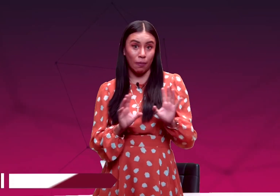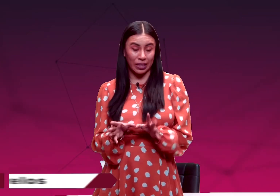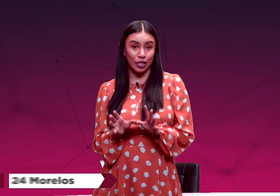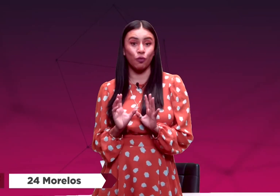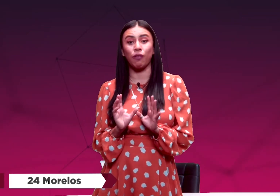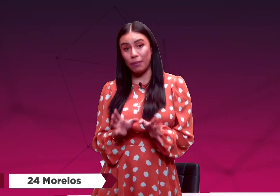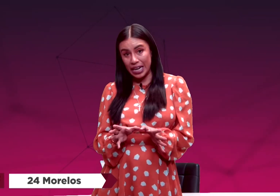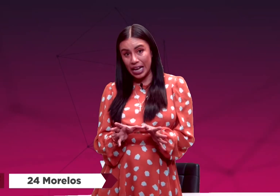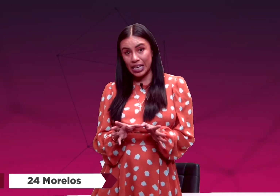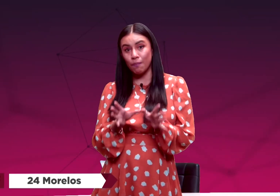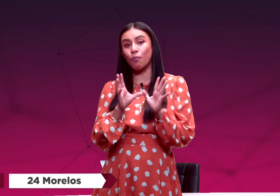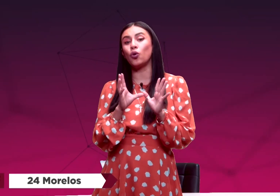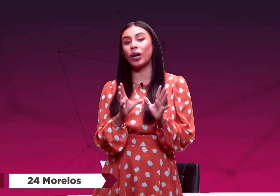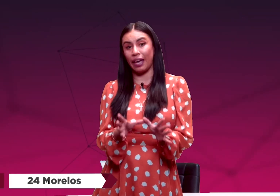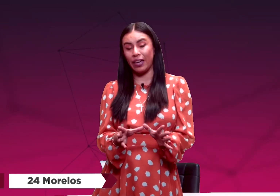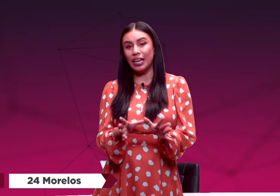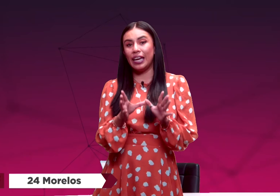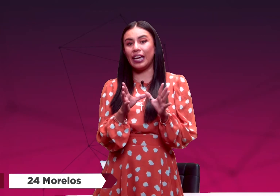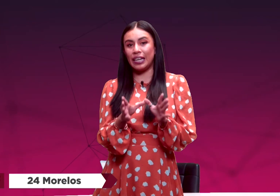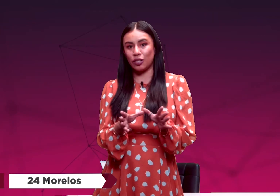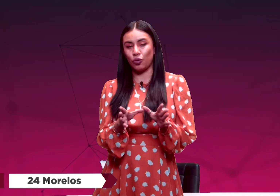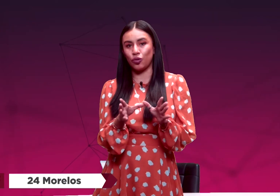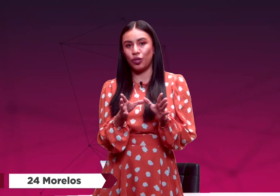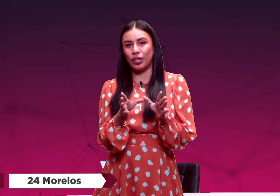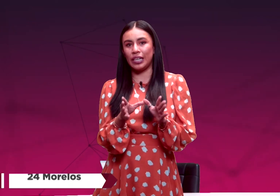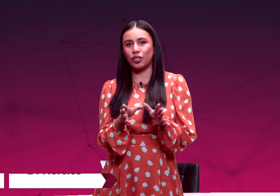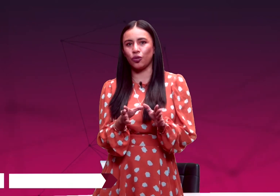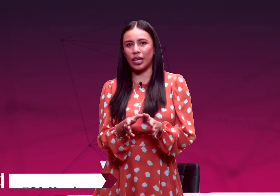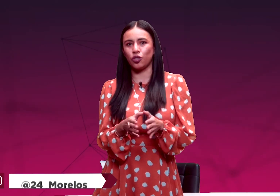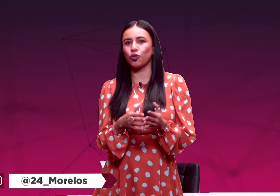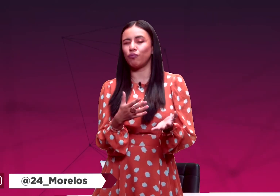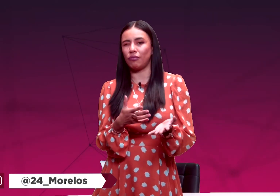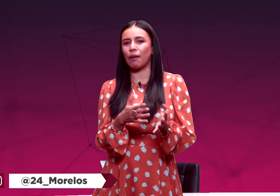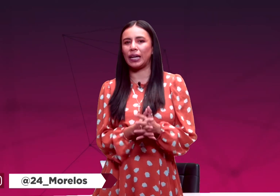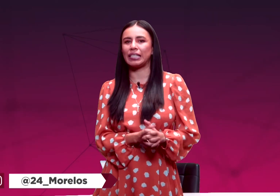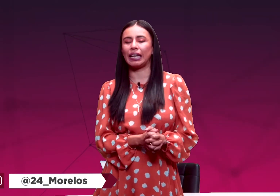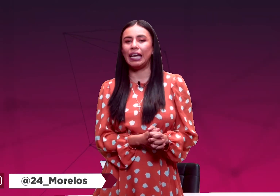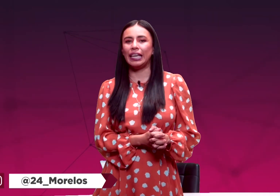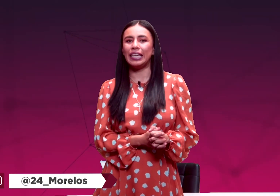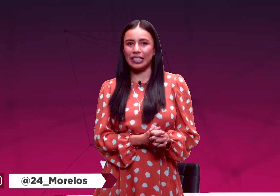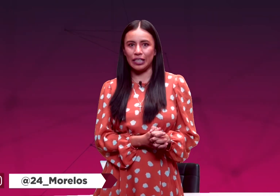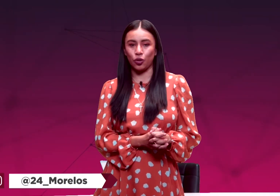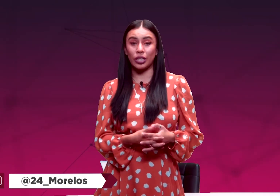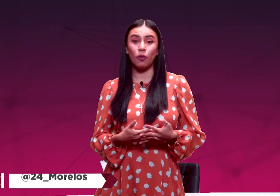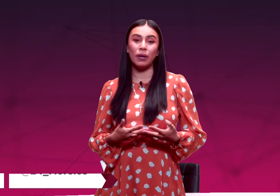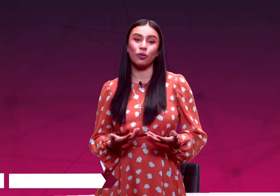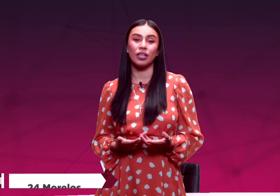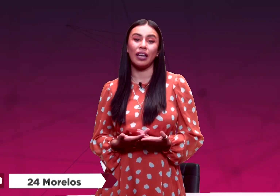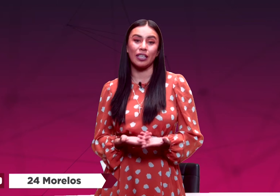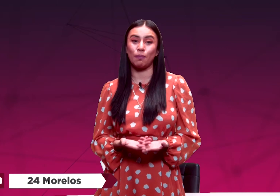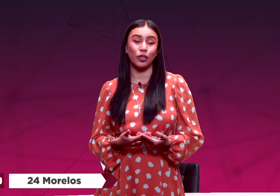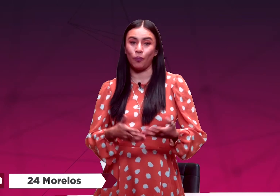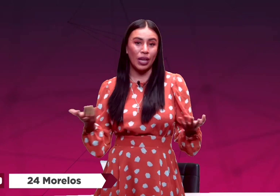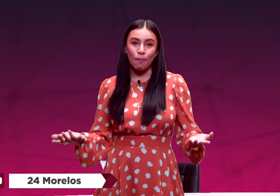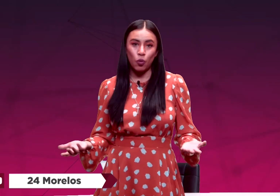y nuevamente su familia involucrada en estos hechos, al parecer ilícitos. ¿Qué opina usted